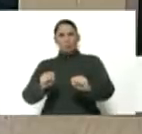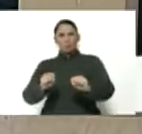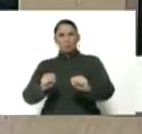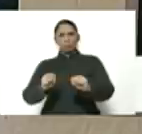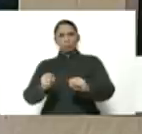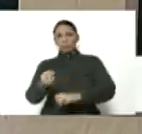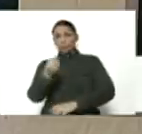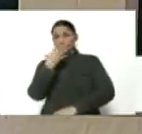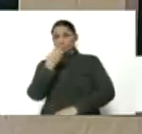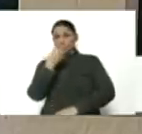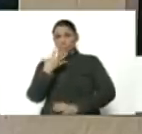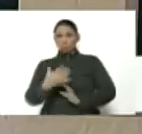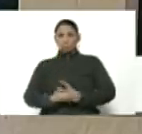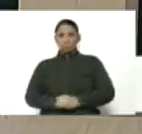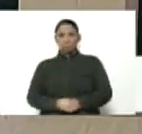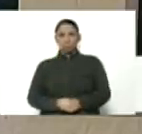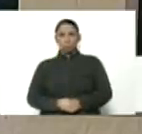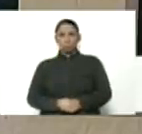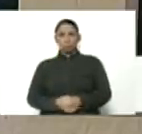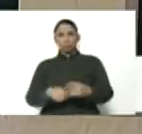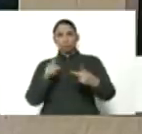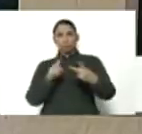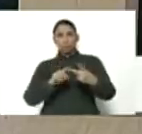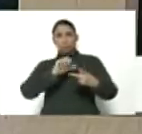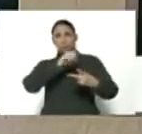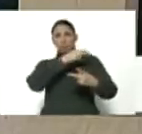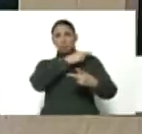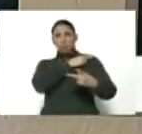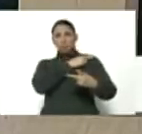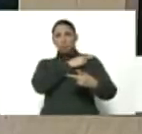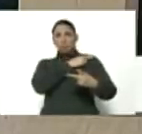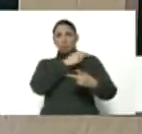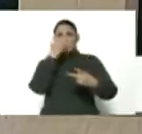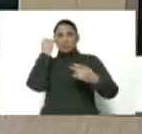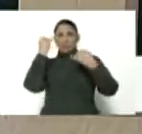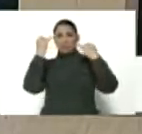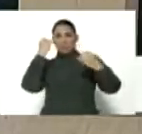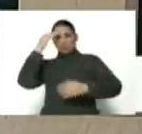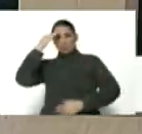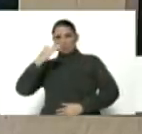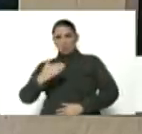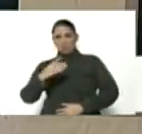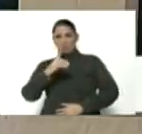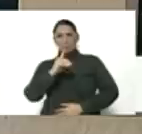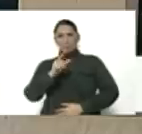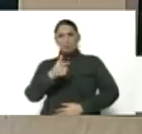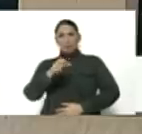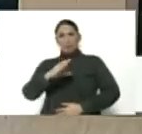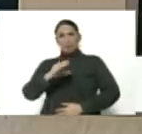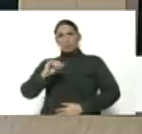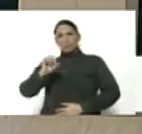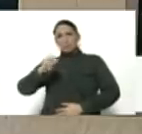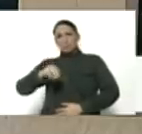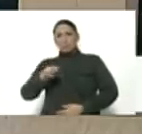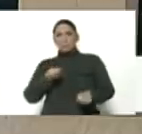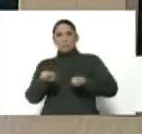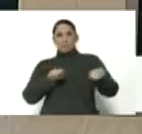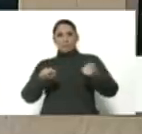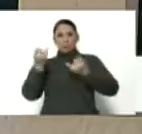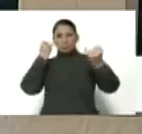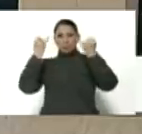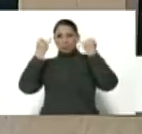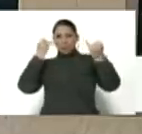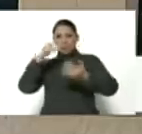Palacio de Miraflores, de la Dirección de Inteligencia Militar de GESIN, del Servicio de Inteligencia Nacional